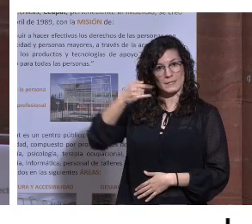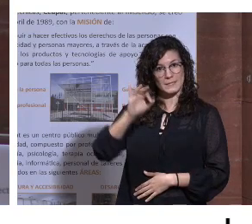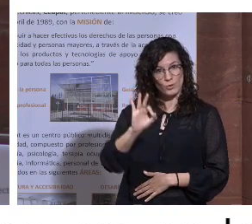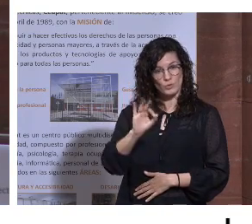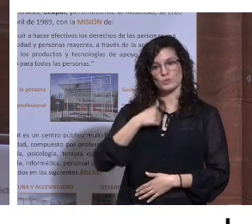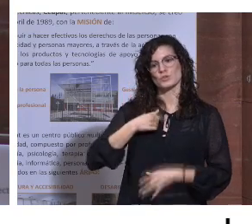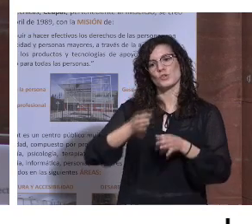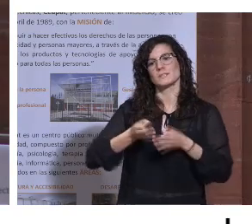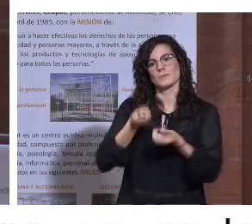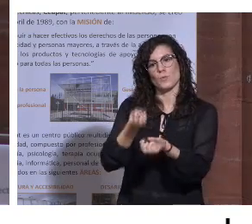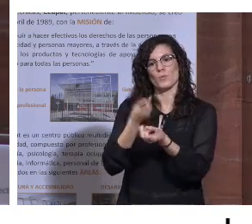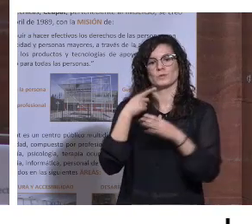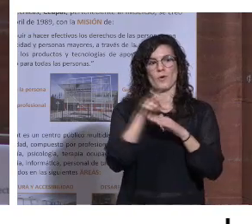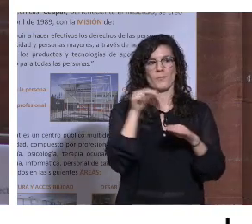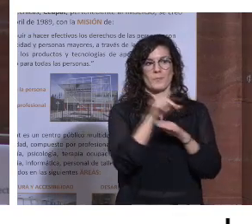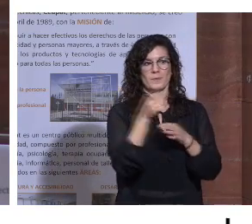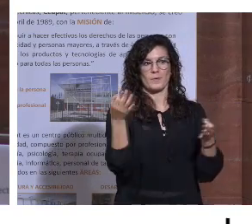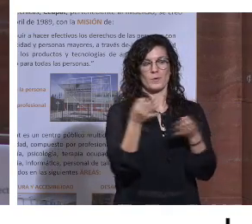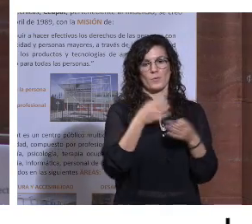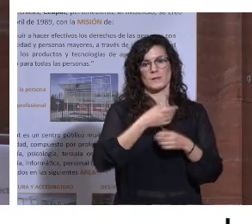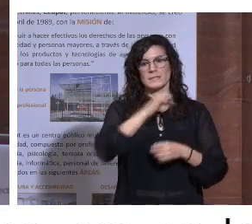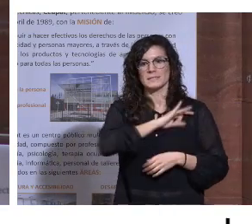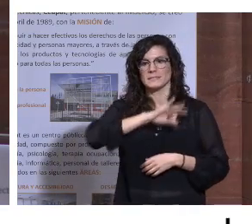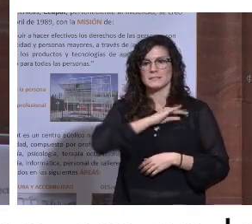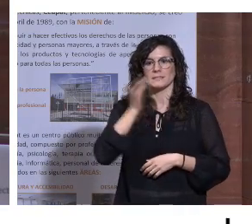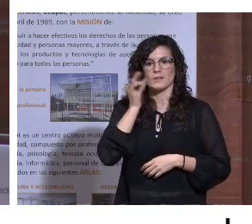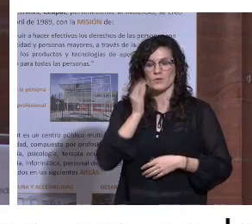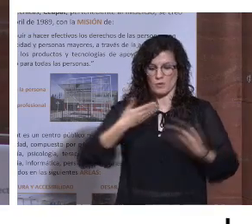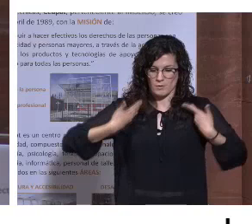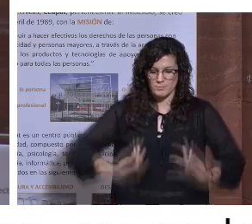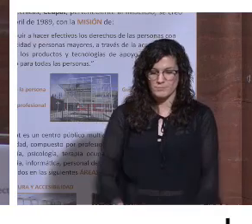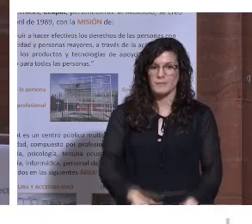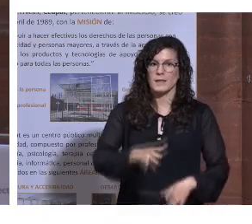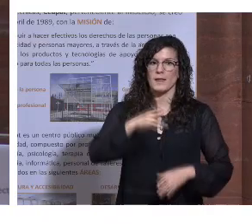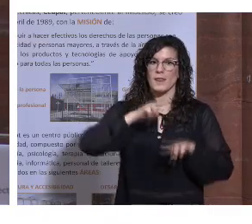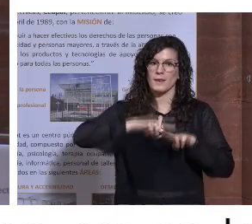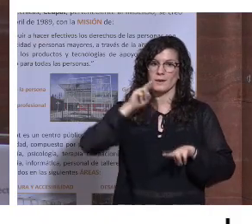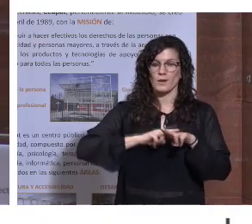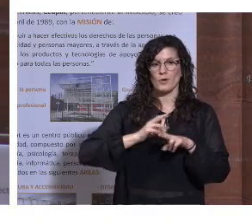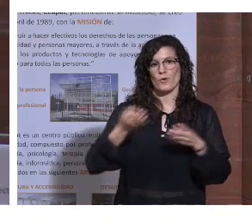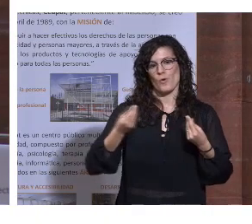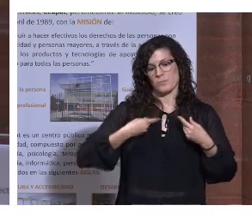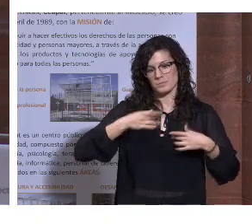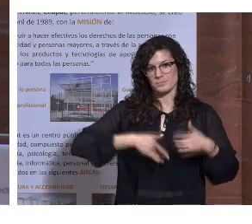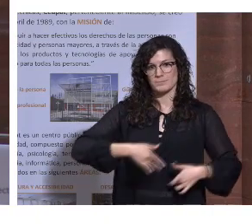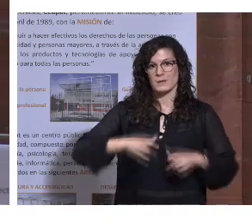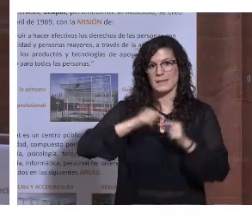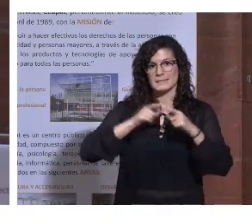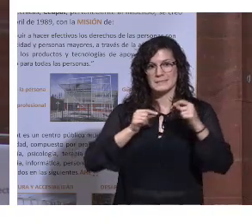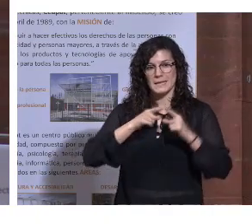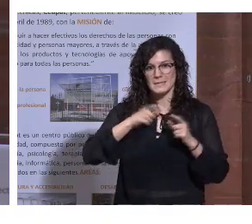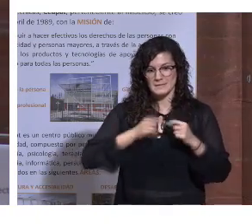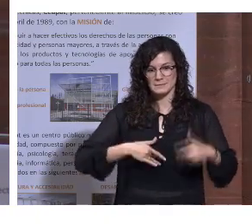vídeo era unas señoras de alivio luto con un camisero negro con estrellitas blancas o azul marino con